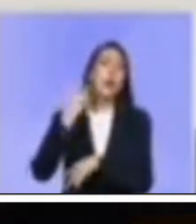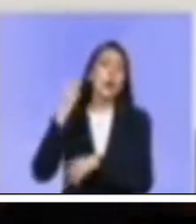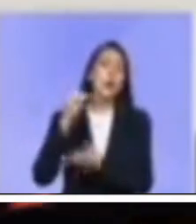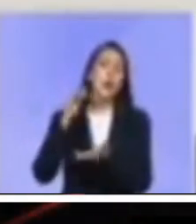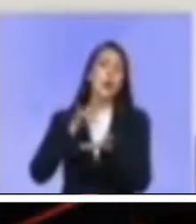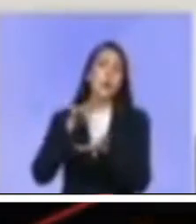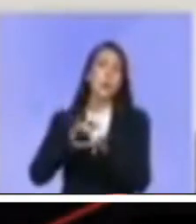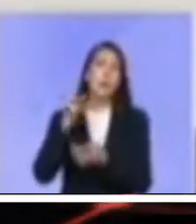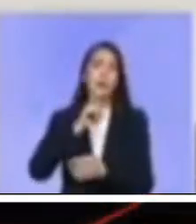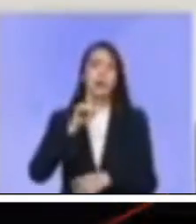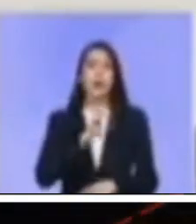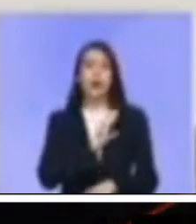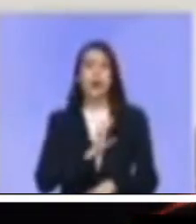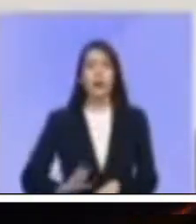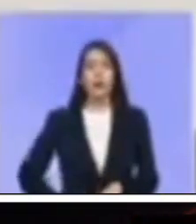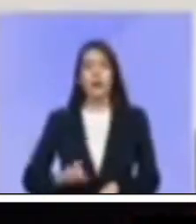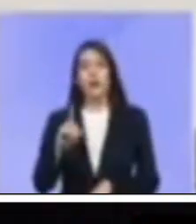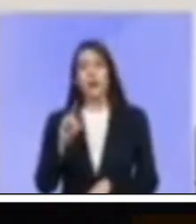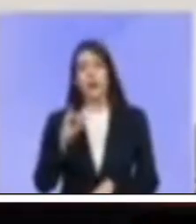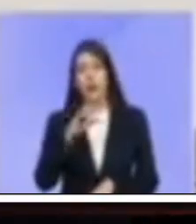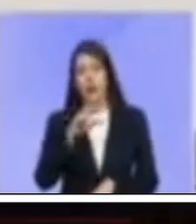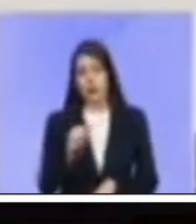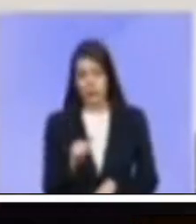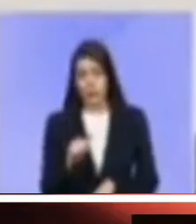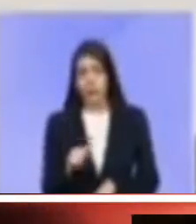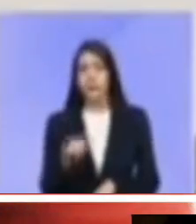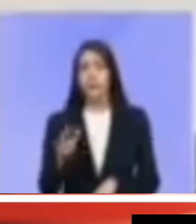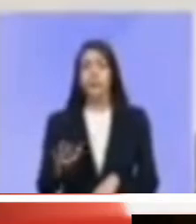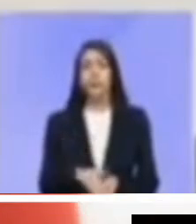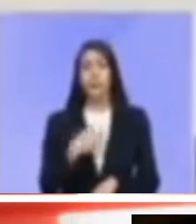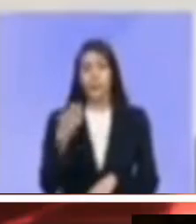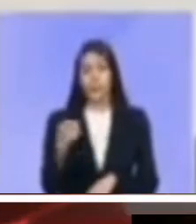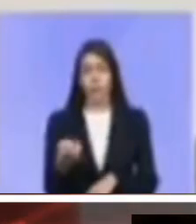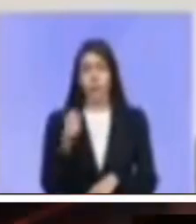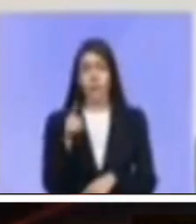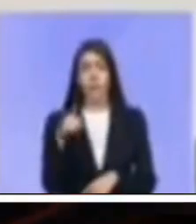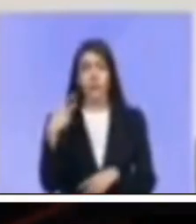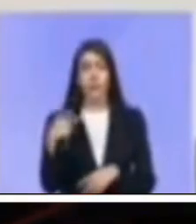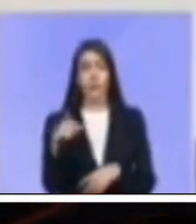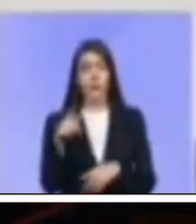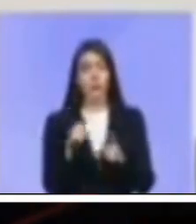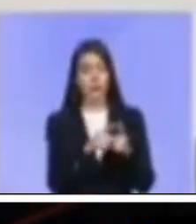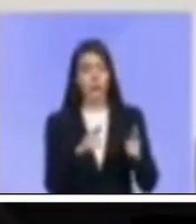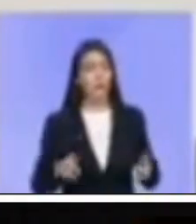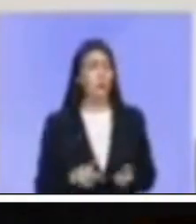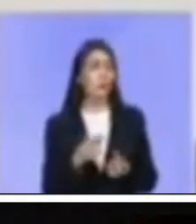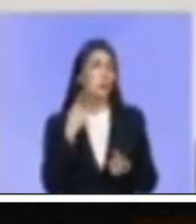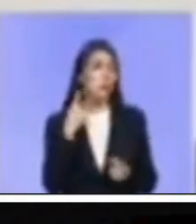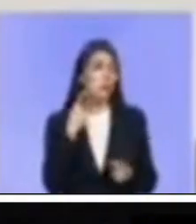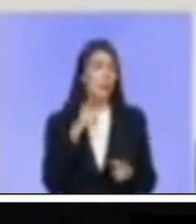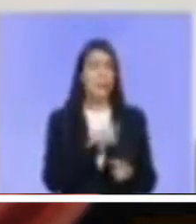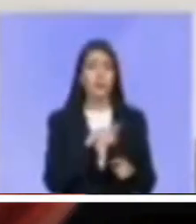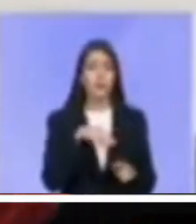Laida Sansores. Por otra parte, por lo que hace a la supuesta intervención de la bancada de Morena del Congreso